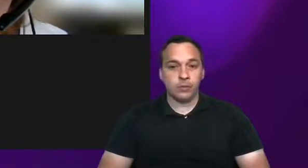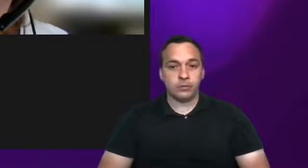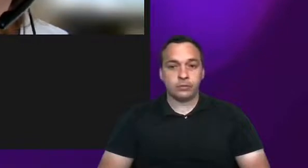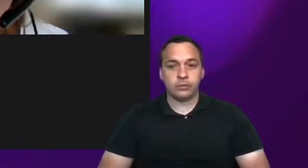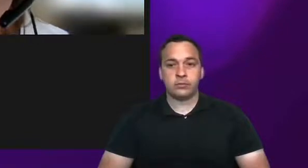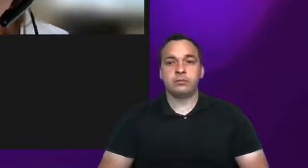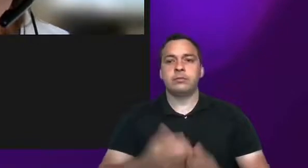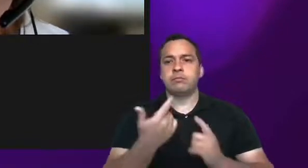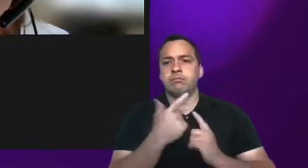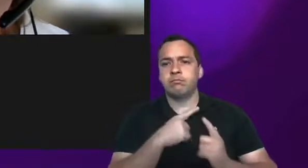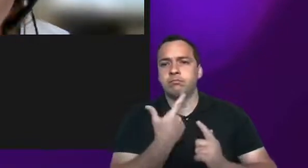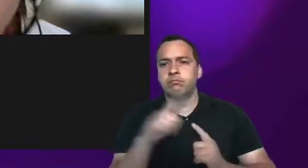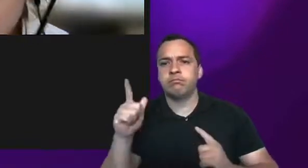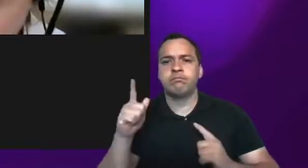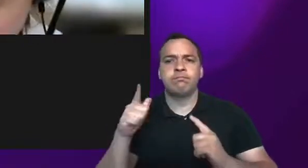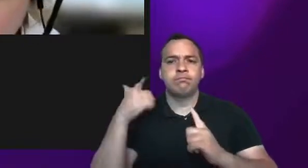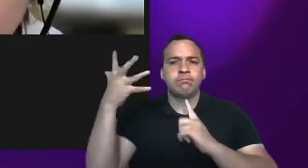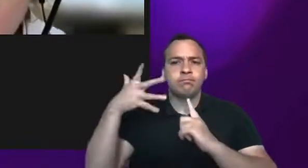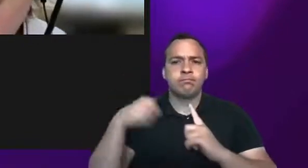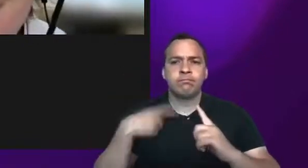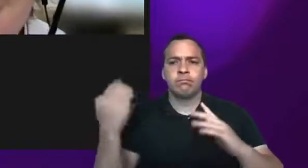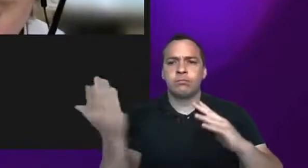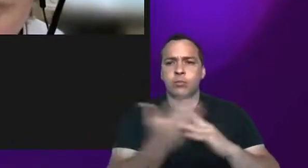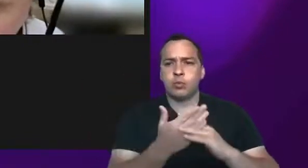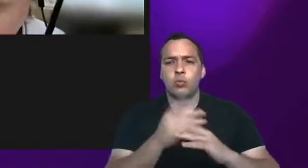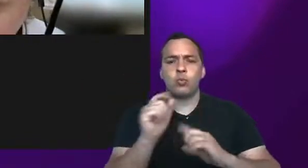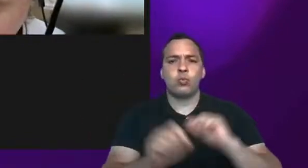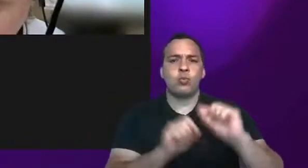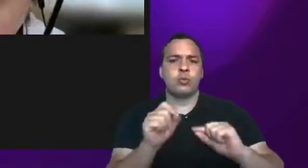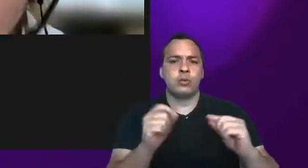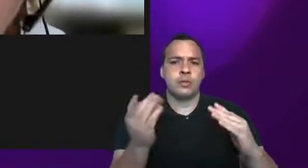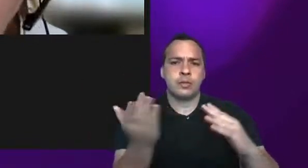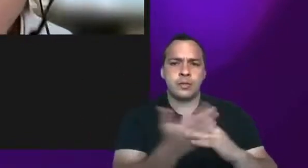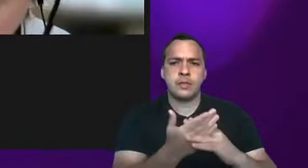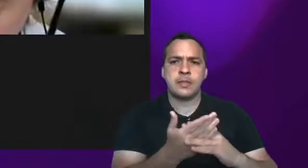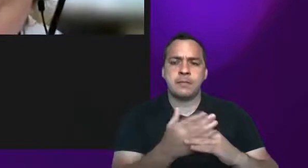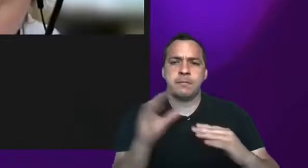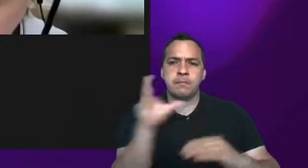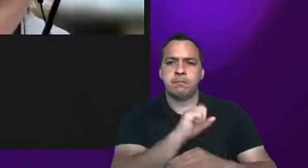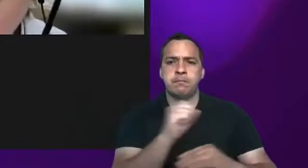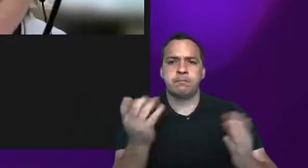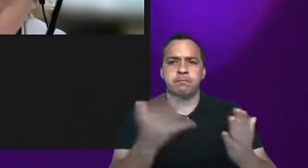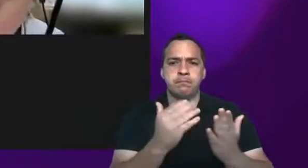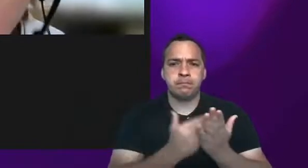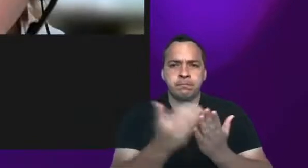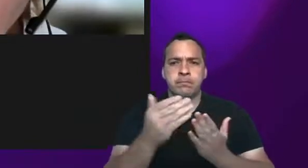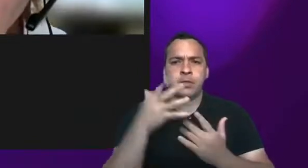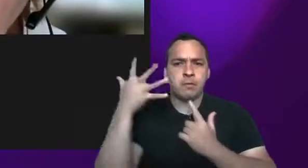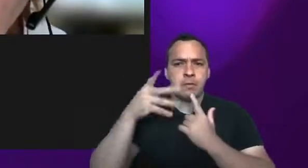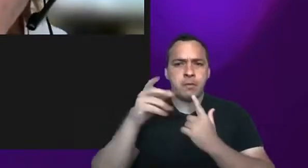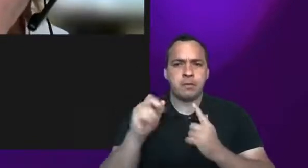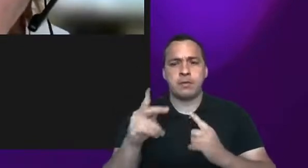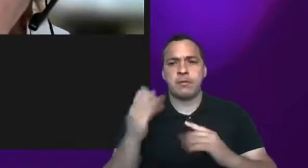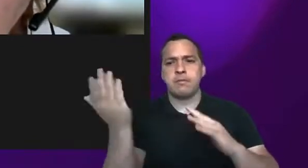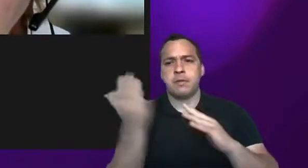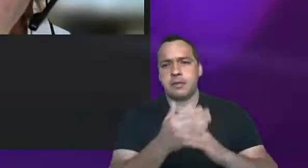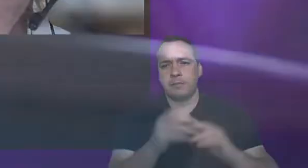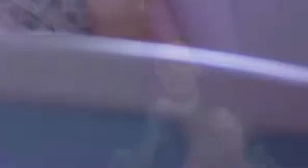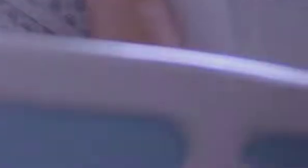tiempo para empezar tu presentación. ¿Ok? Muchas